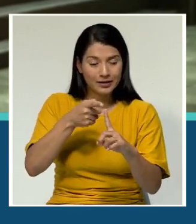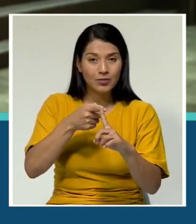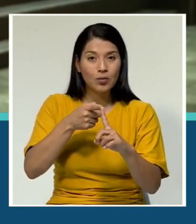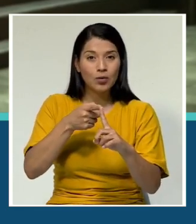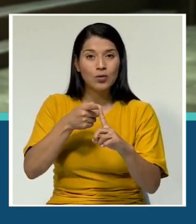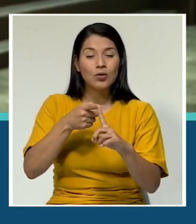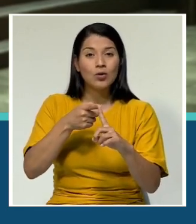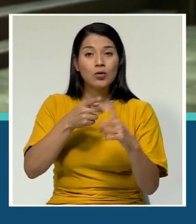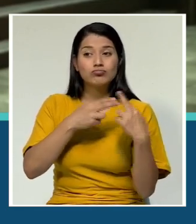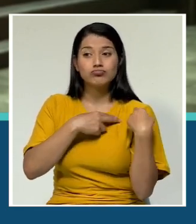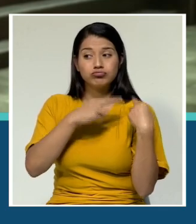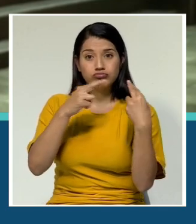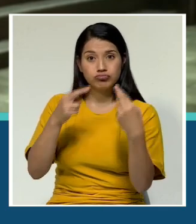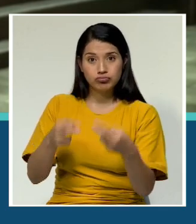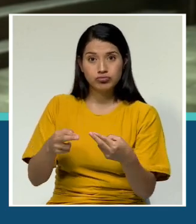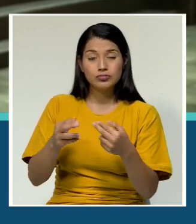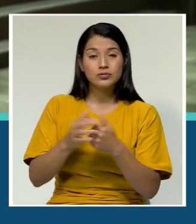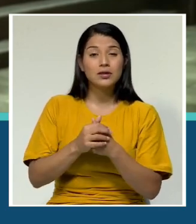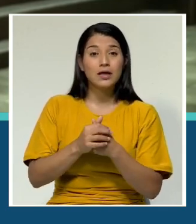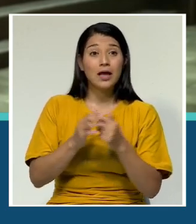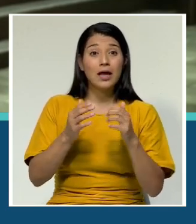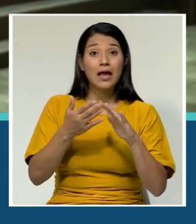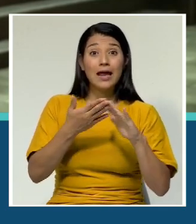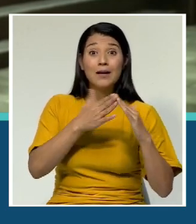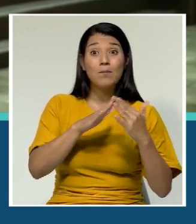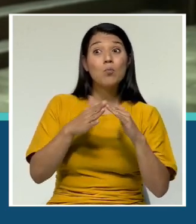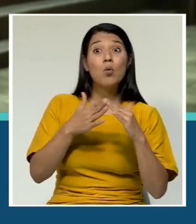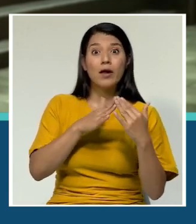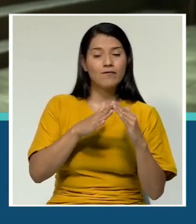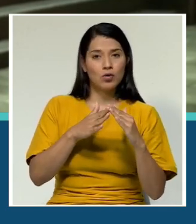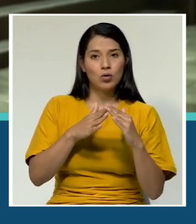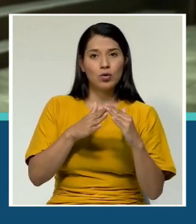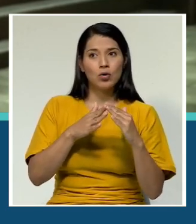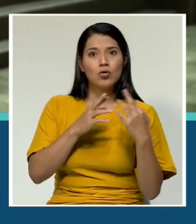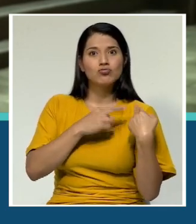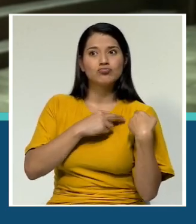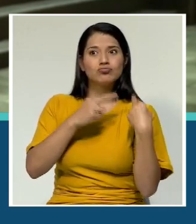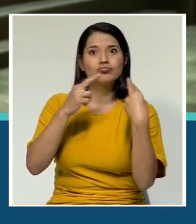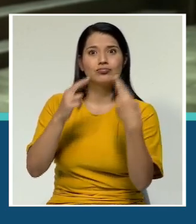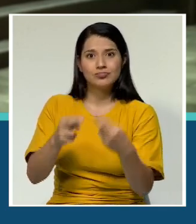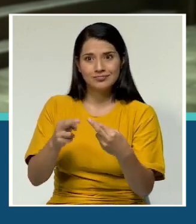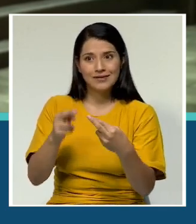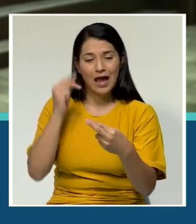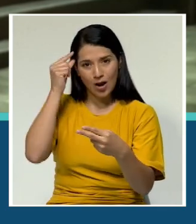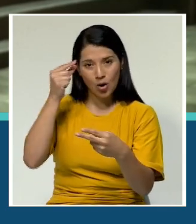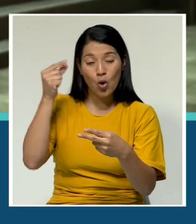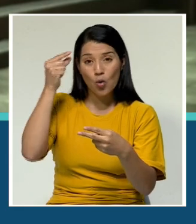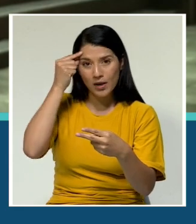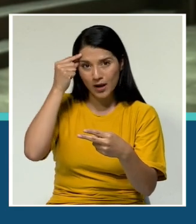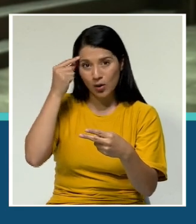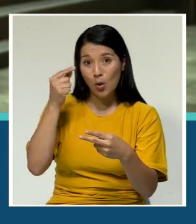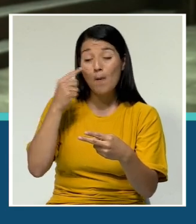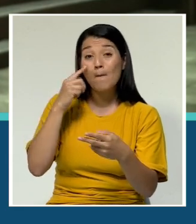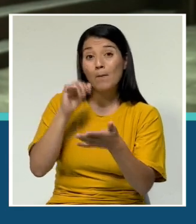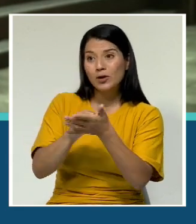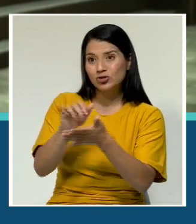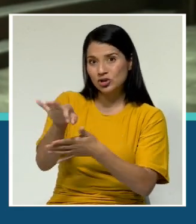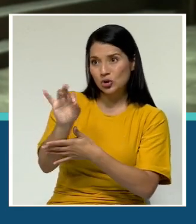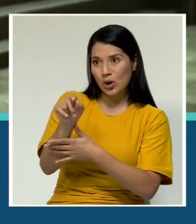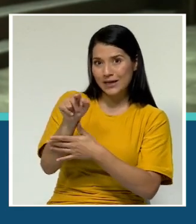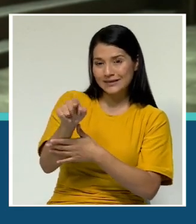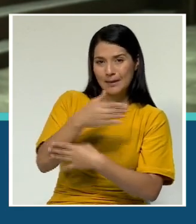y que todos se tengan la misma línea de los objetivos que les han encomendado el pueblo con el